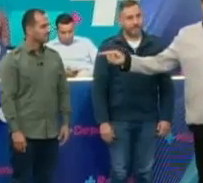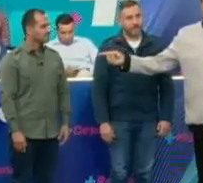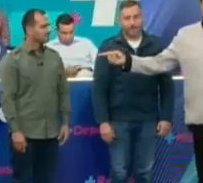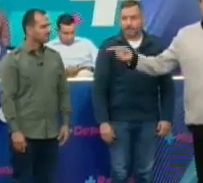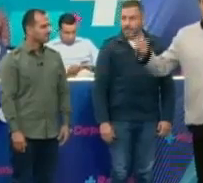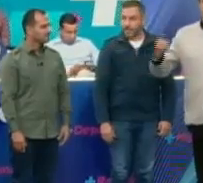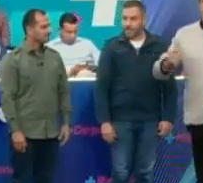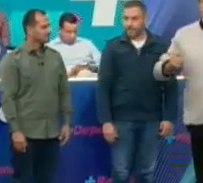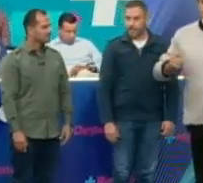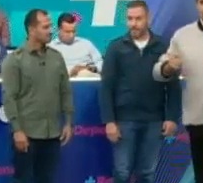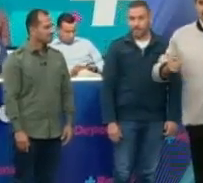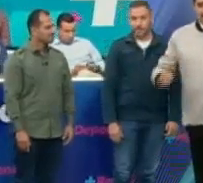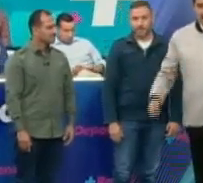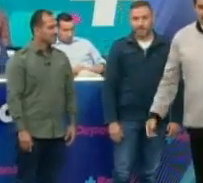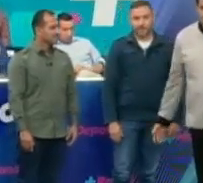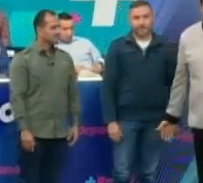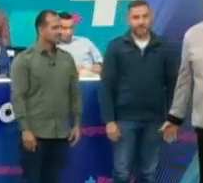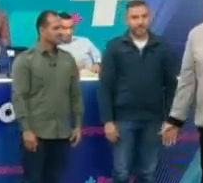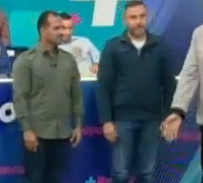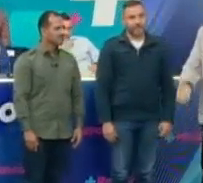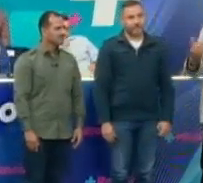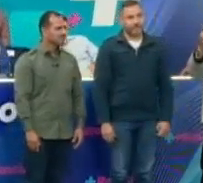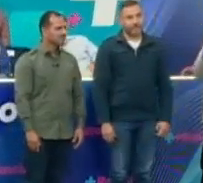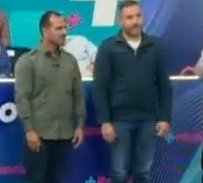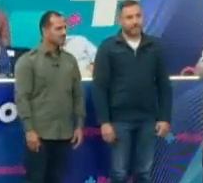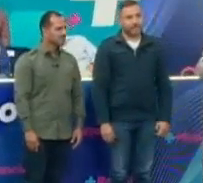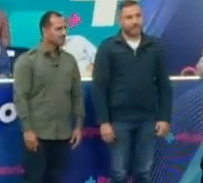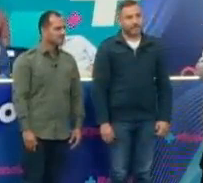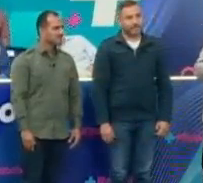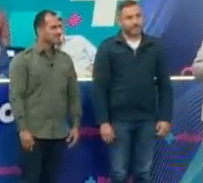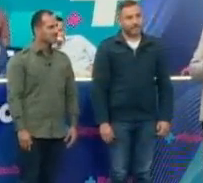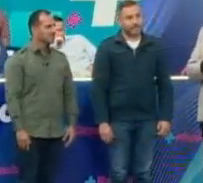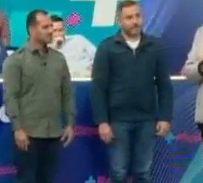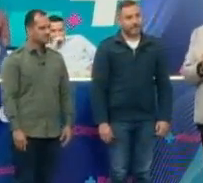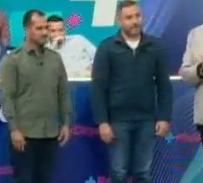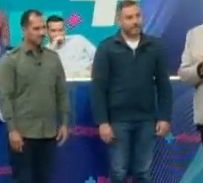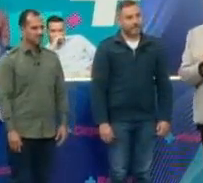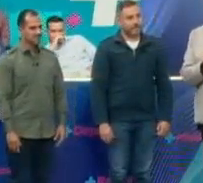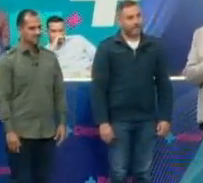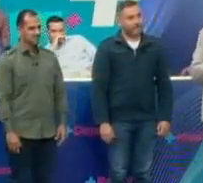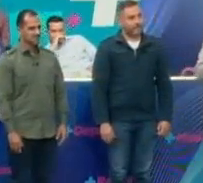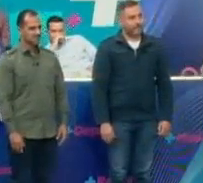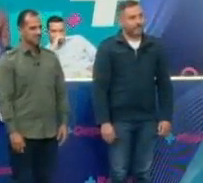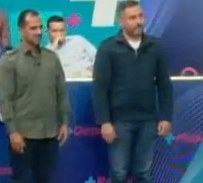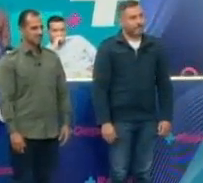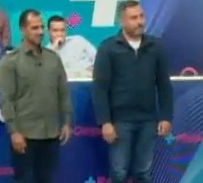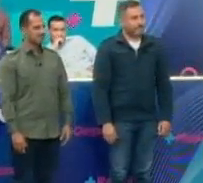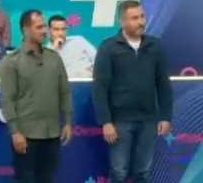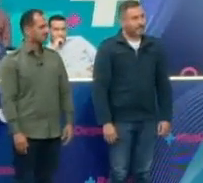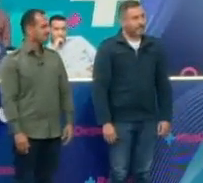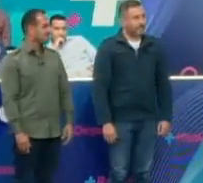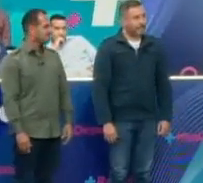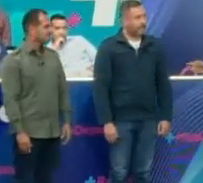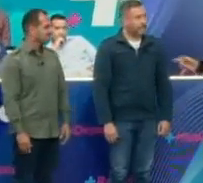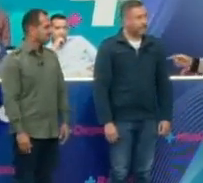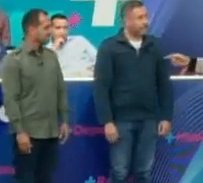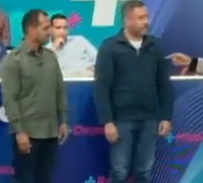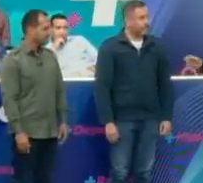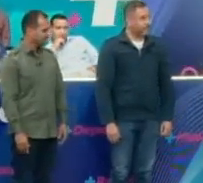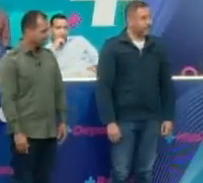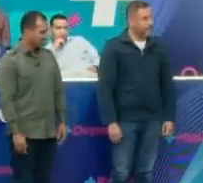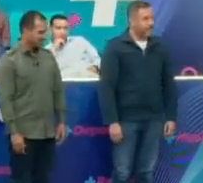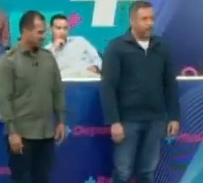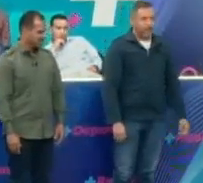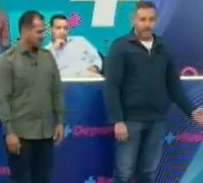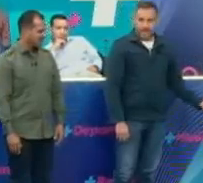Jason, los atiende, les da todas las comodidades para que vacacionen, para que se diviertan. ¿Cómo surgió este